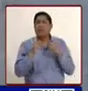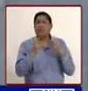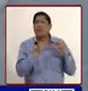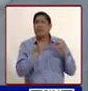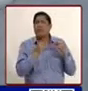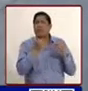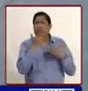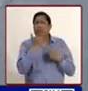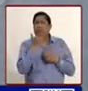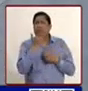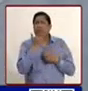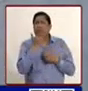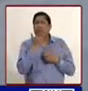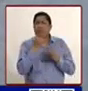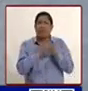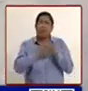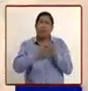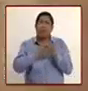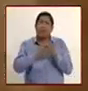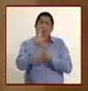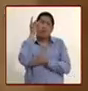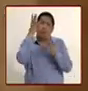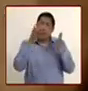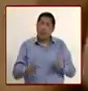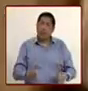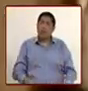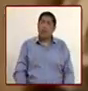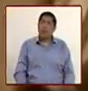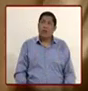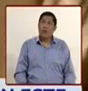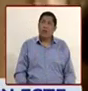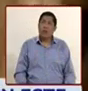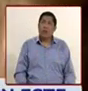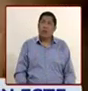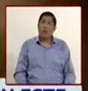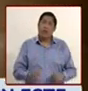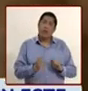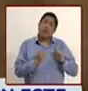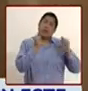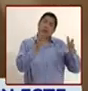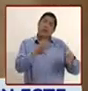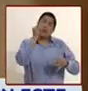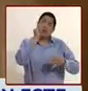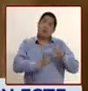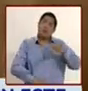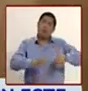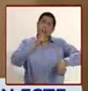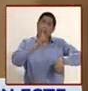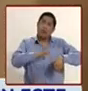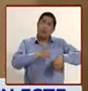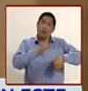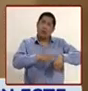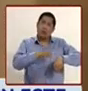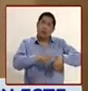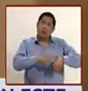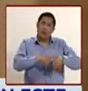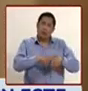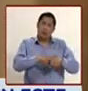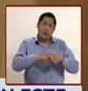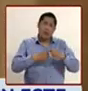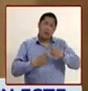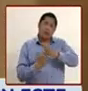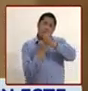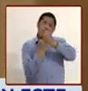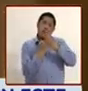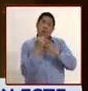este episodio en esta película boliviana? El tigre se quedaría para siempre en su última morada, los